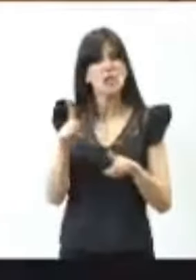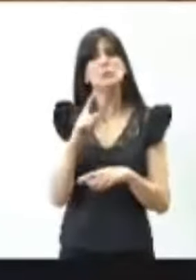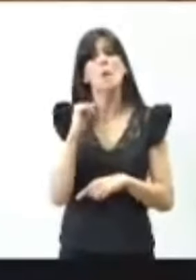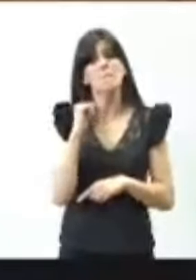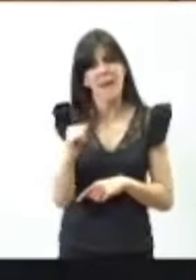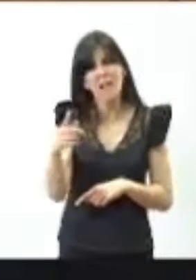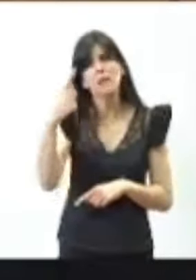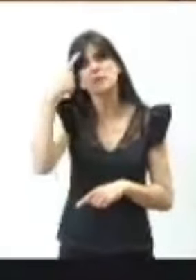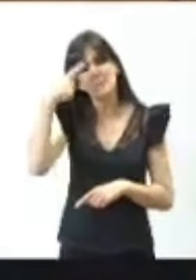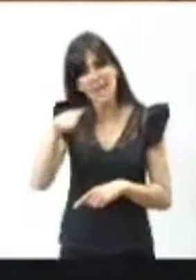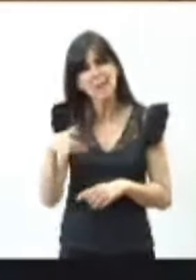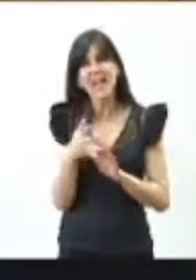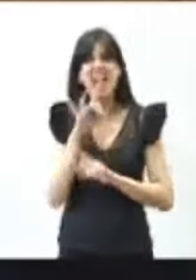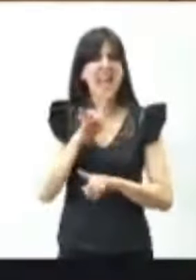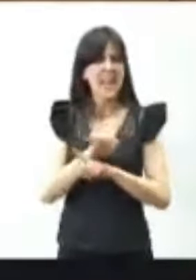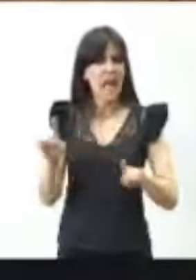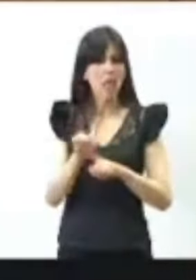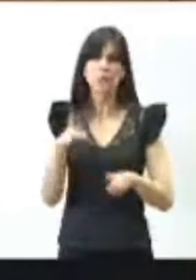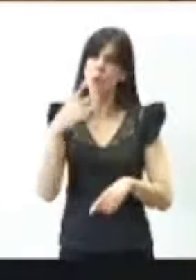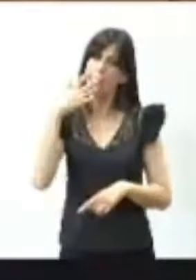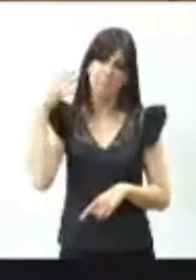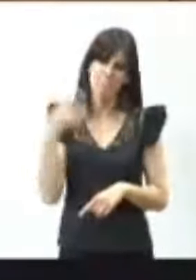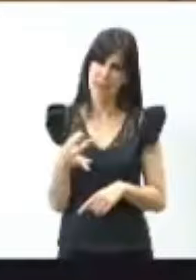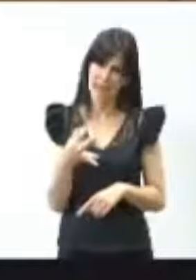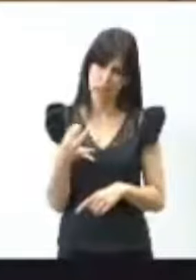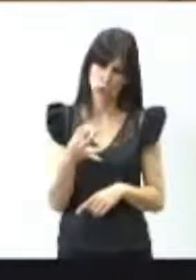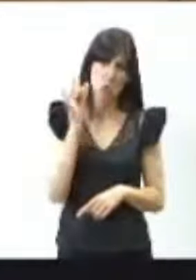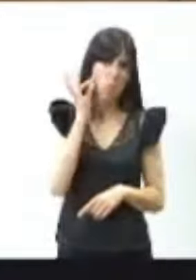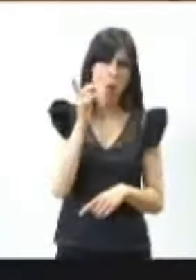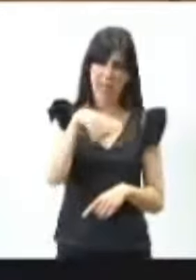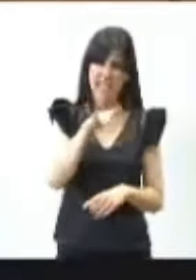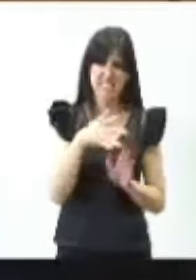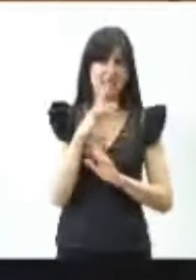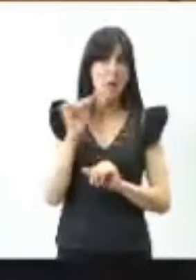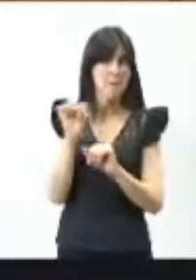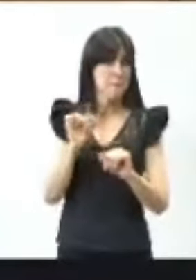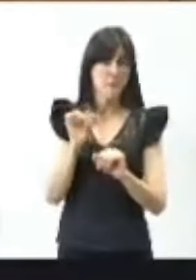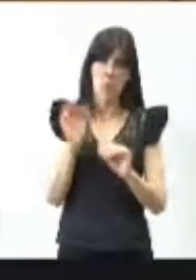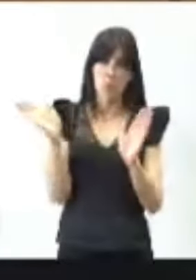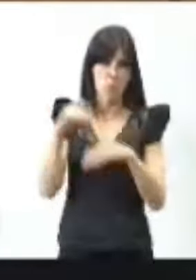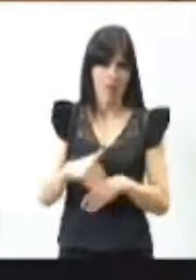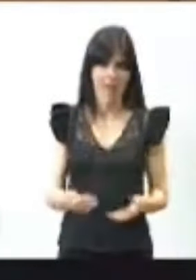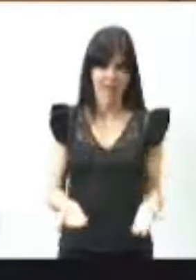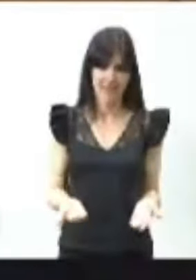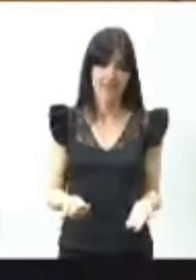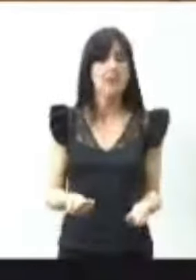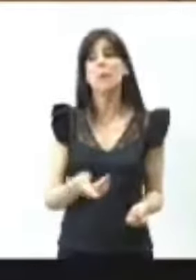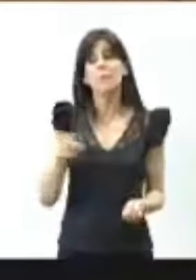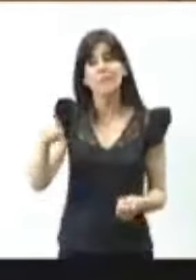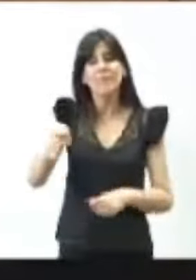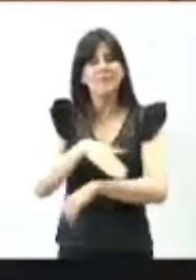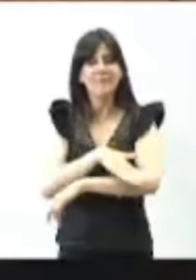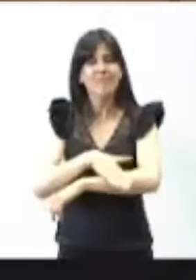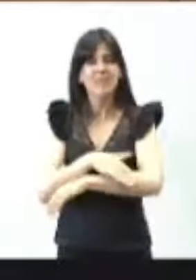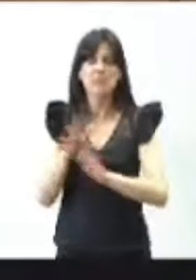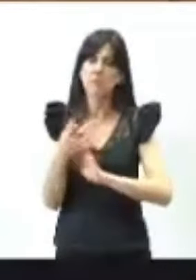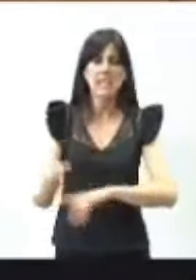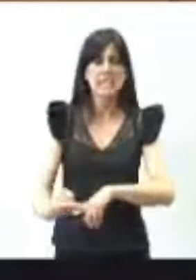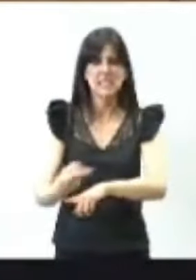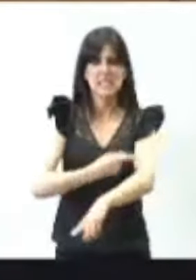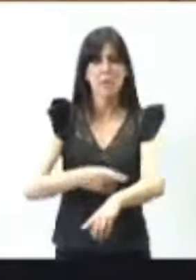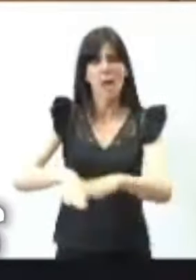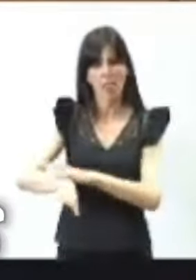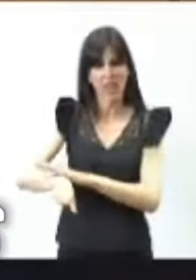El negacionismo es muy peligroso para las mujeres, nos desprotege. Y lamentablemente ustedes están gobernando con la extrema derecha, con